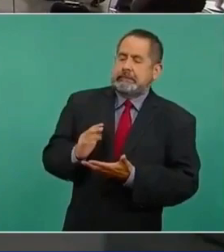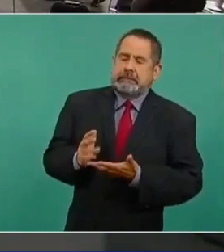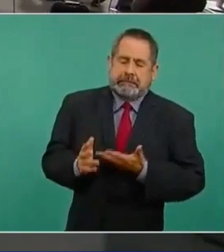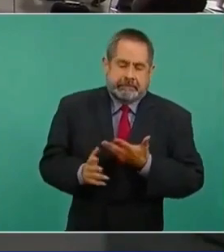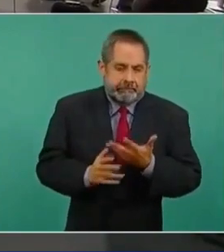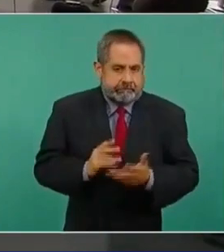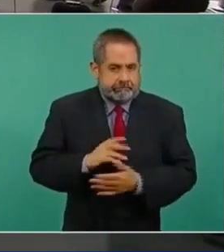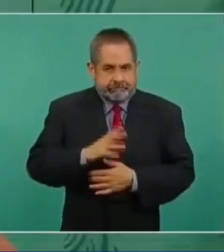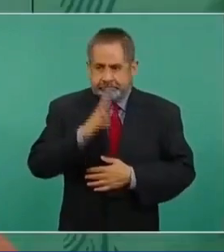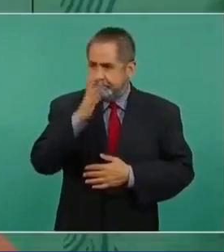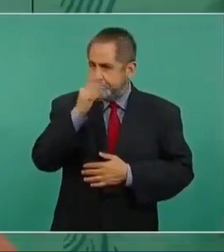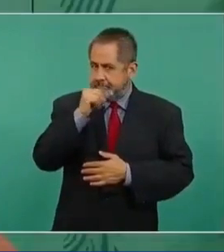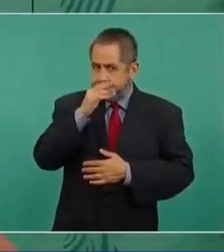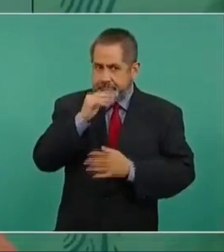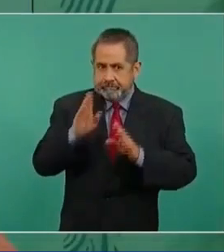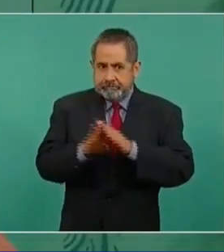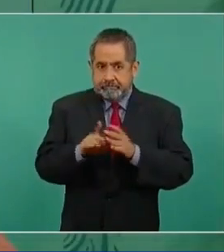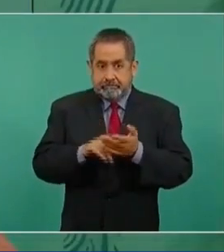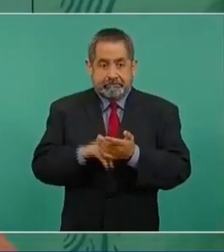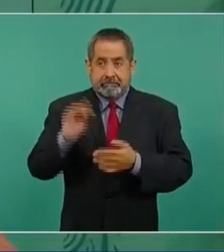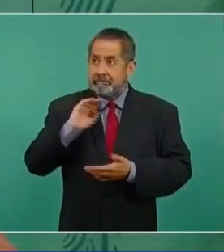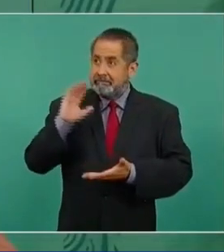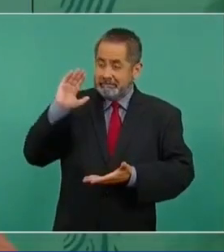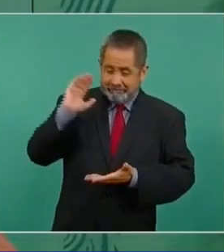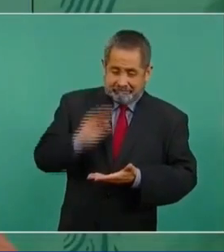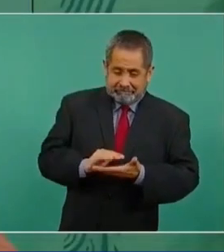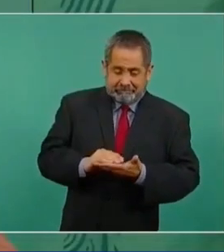podíamos porque nos quebraban.